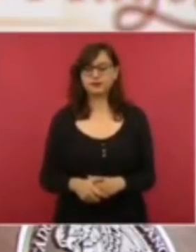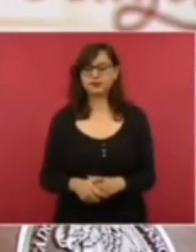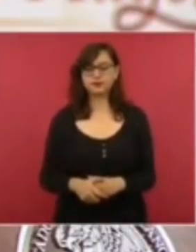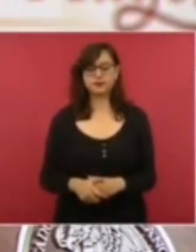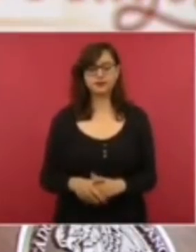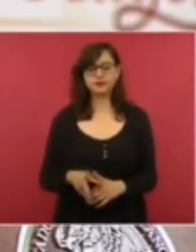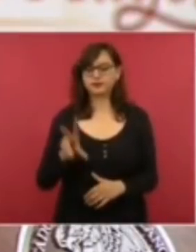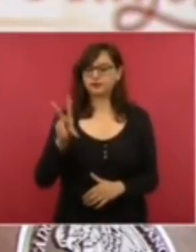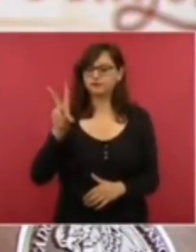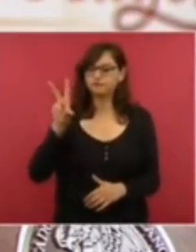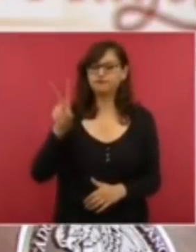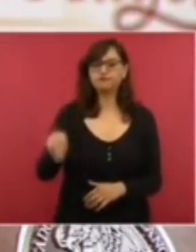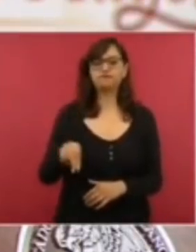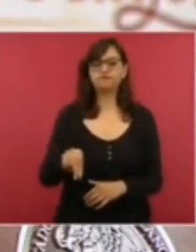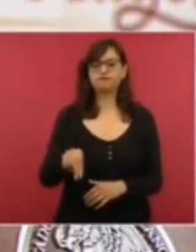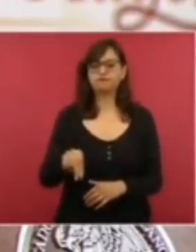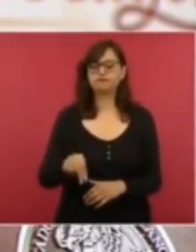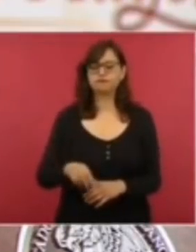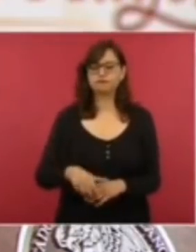no